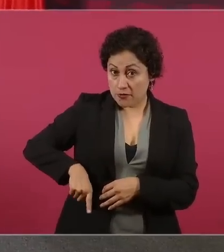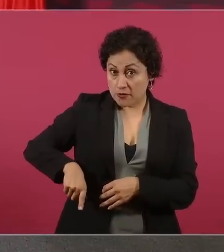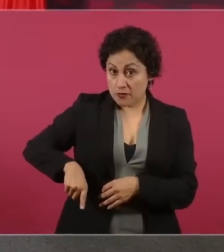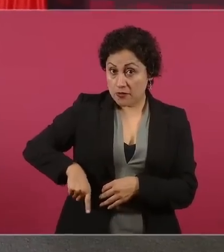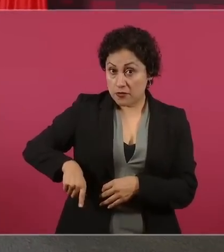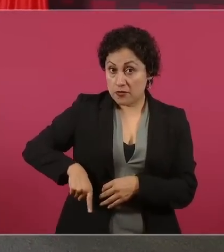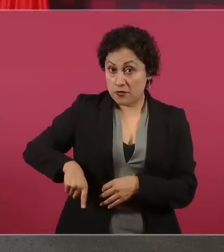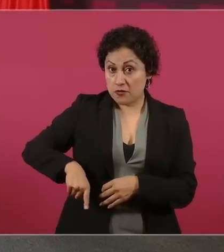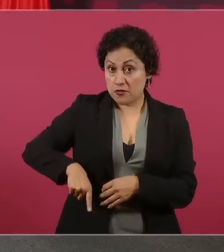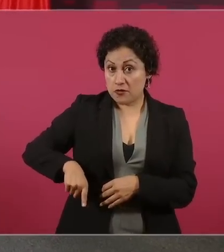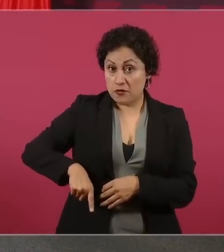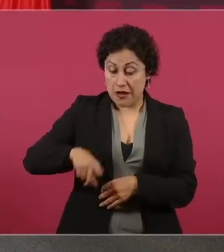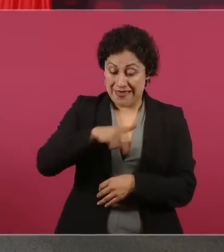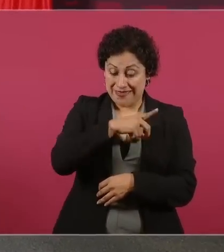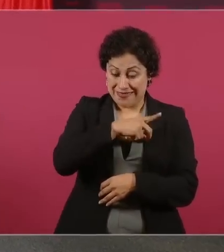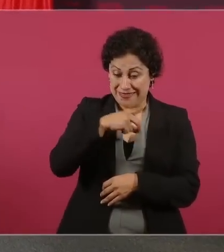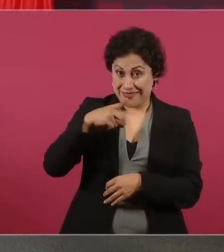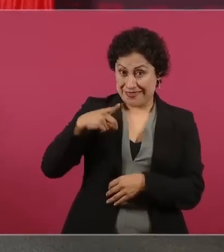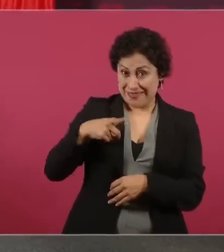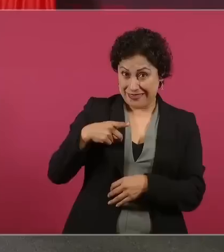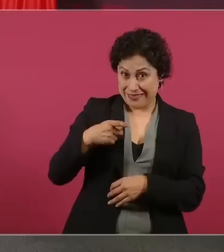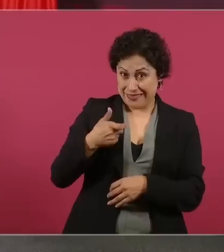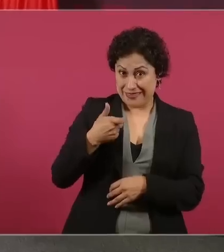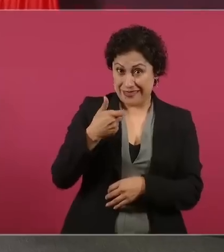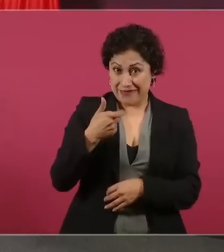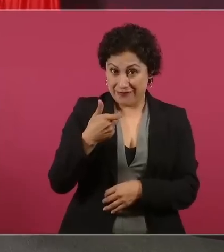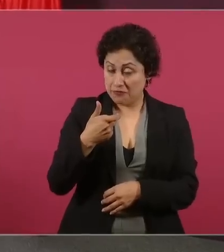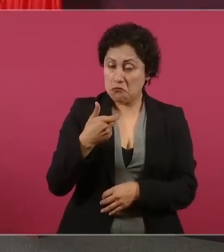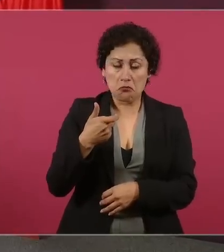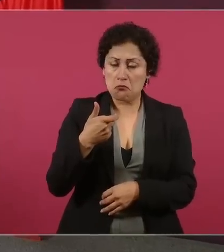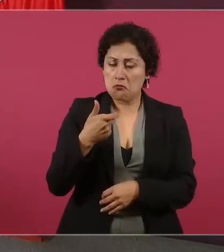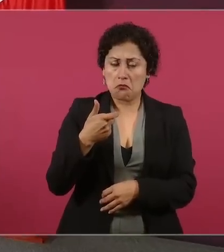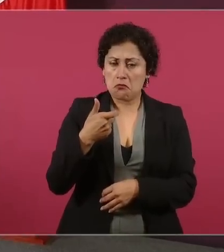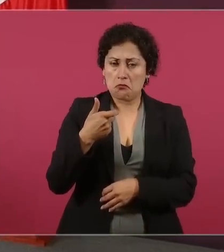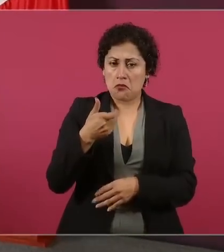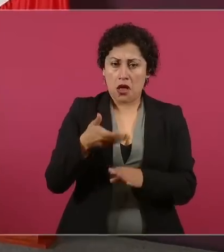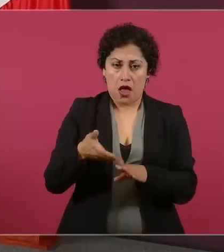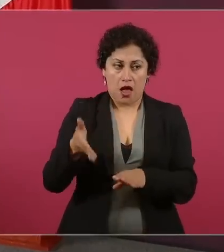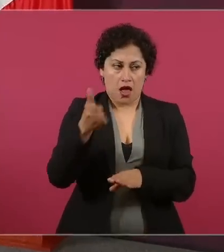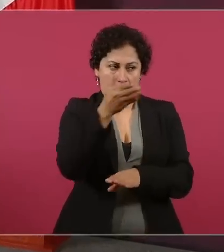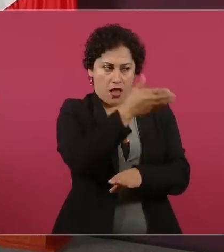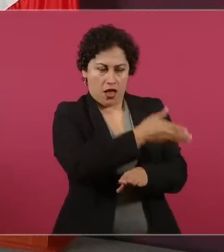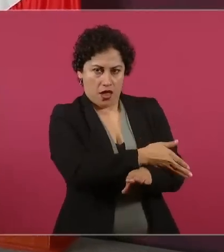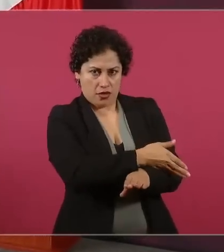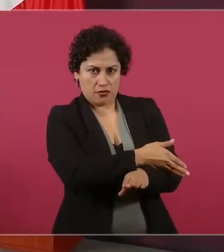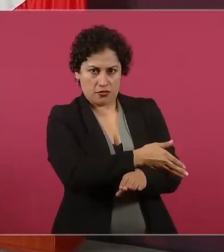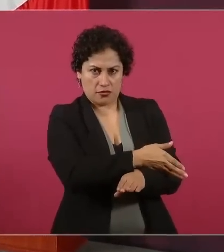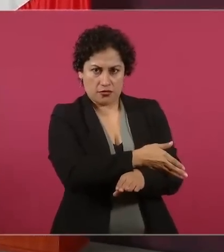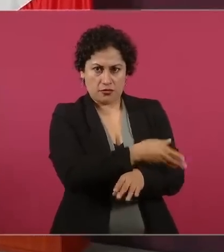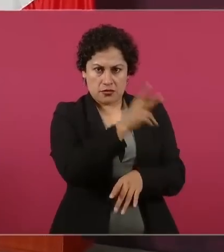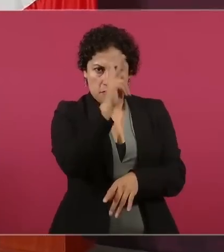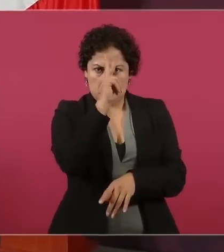mucho menor en incremento a la deuda